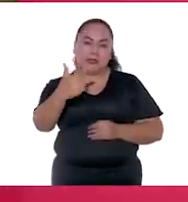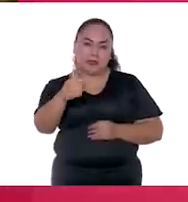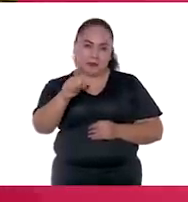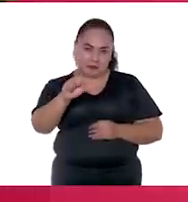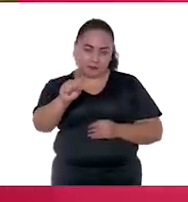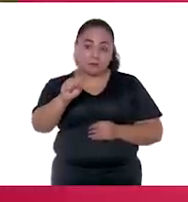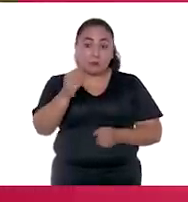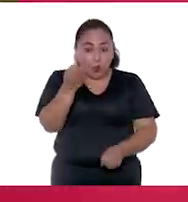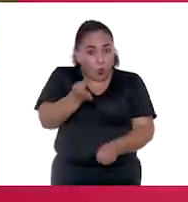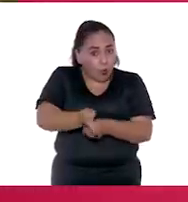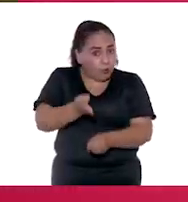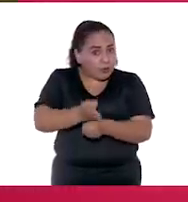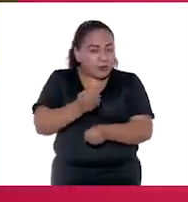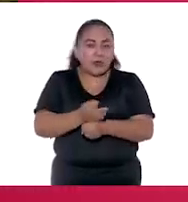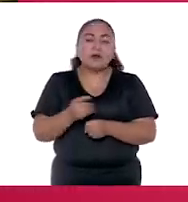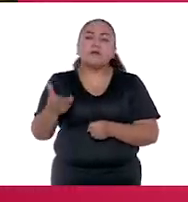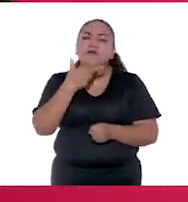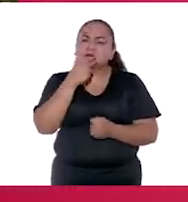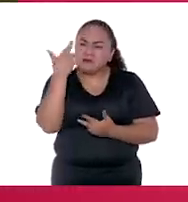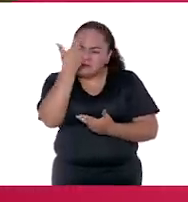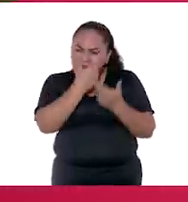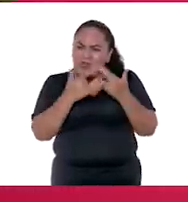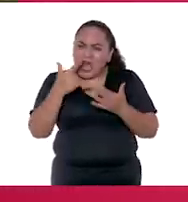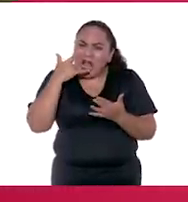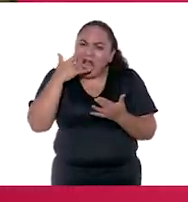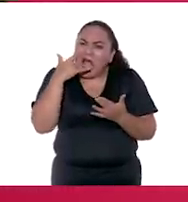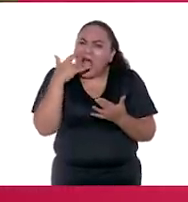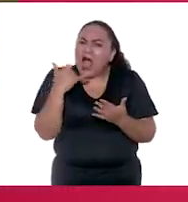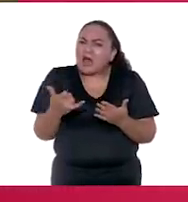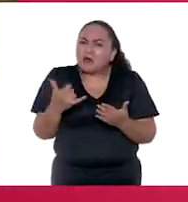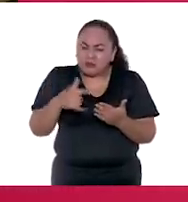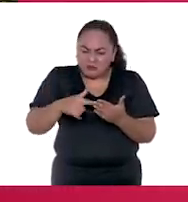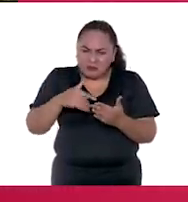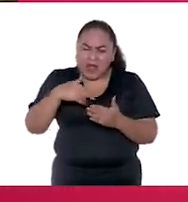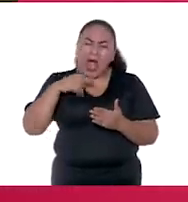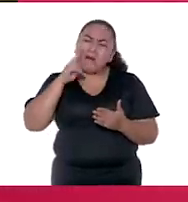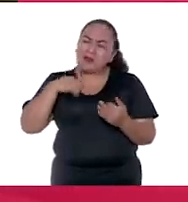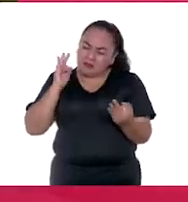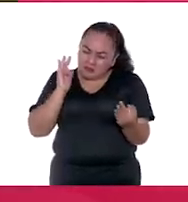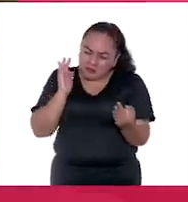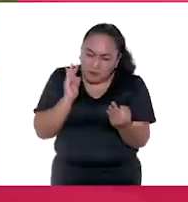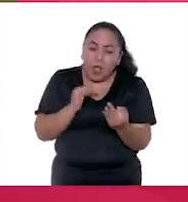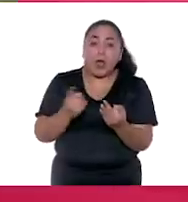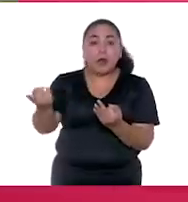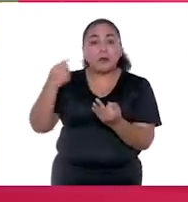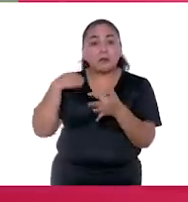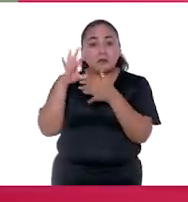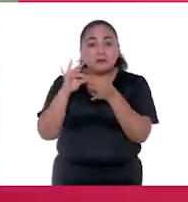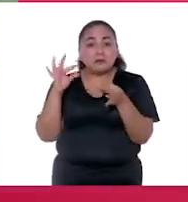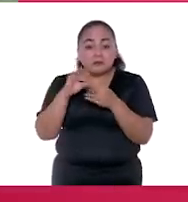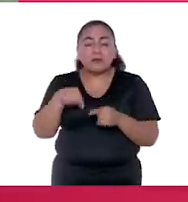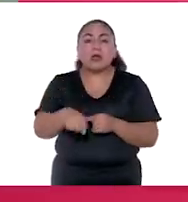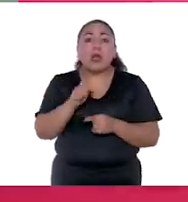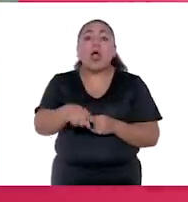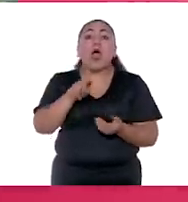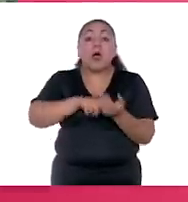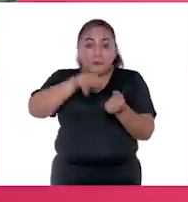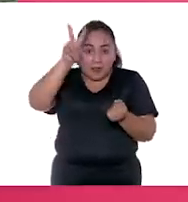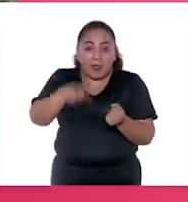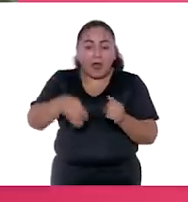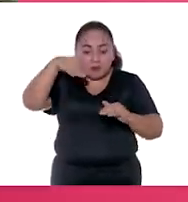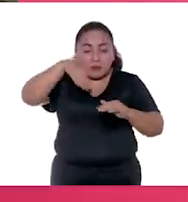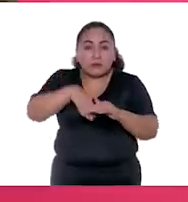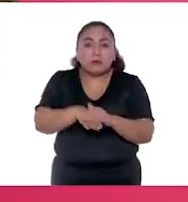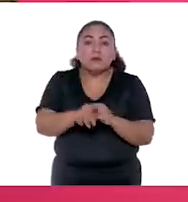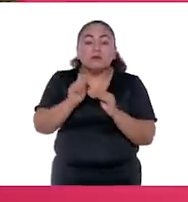En este momento está revisando un raro envoltorio. Cuando me acerco, me explica que se trata de la tumba de un bebé que